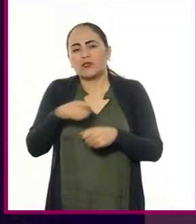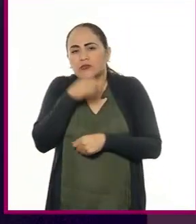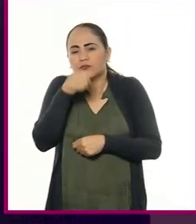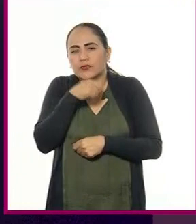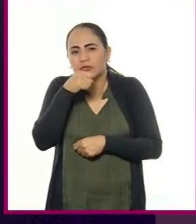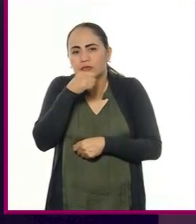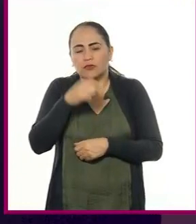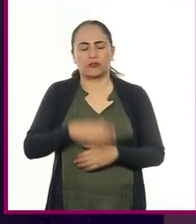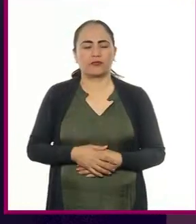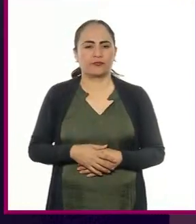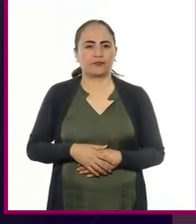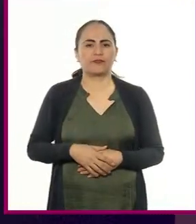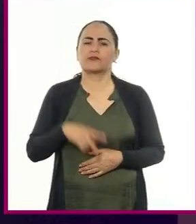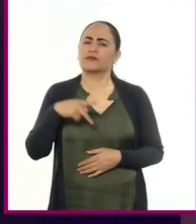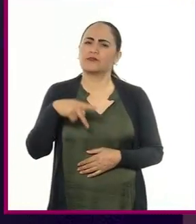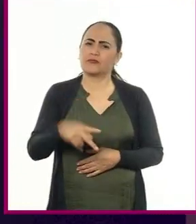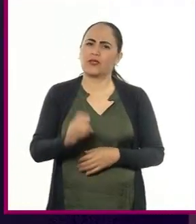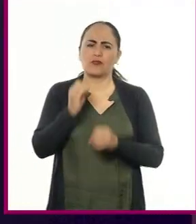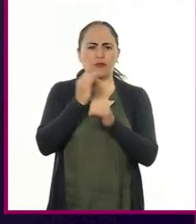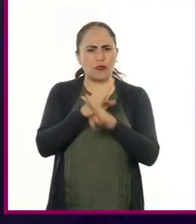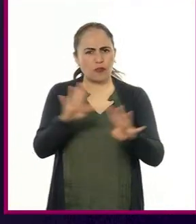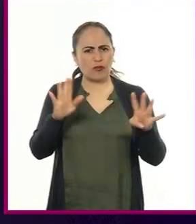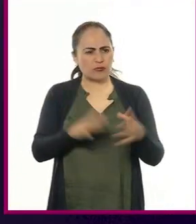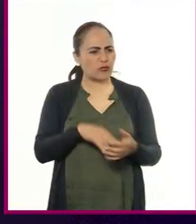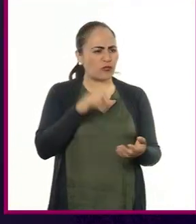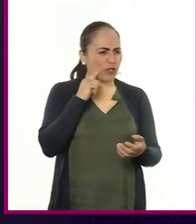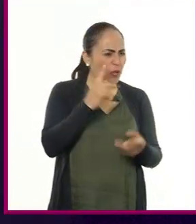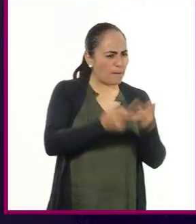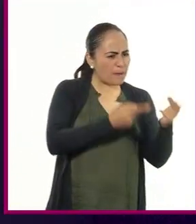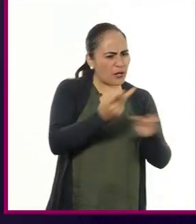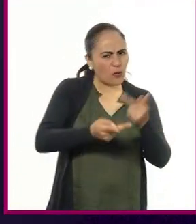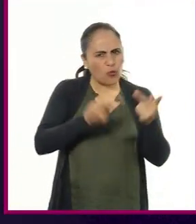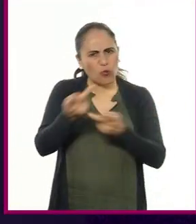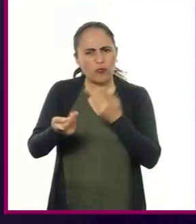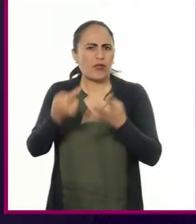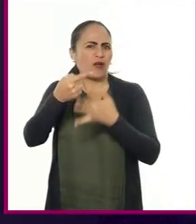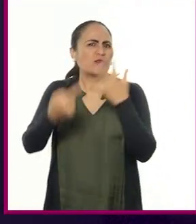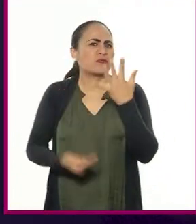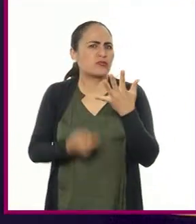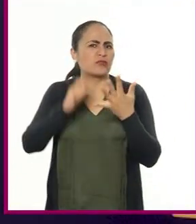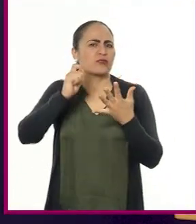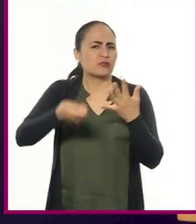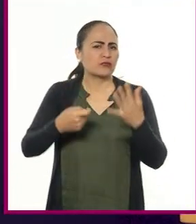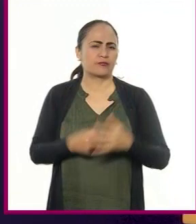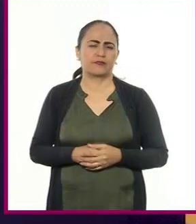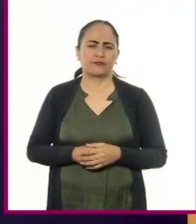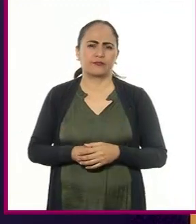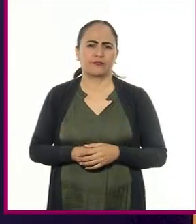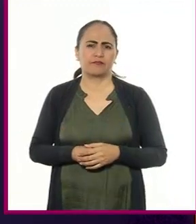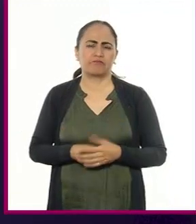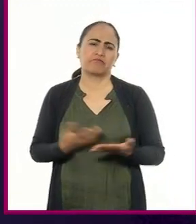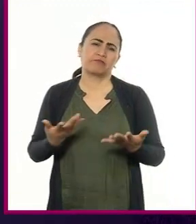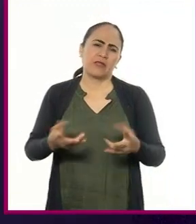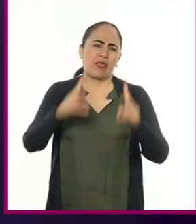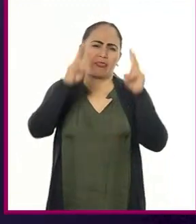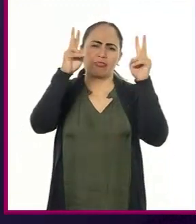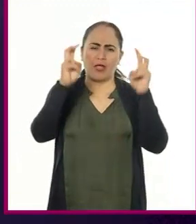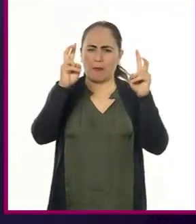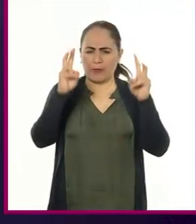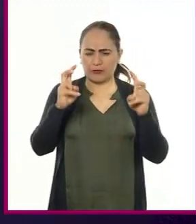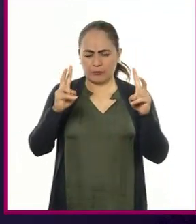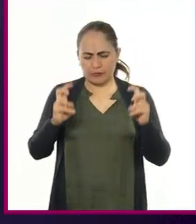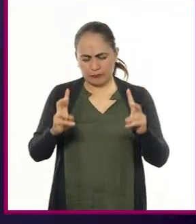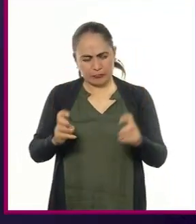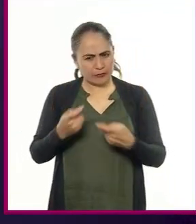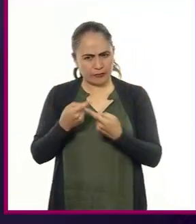recoge, analiza y publica el INEGI? El instituto cuenta con base de datos sobre diversos temas.